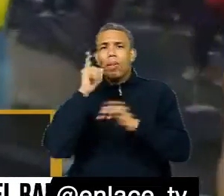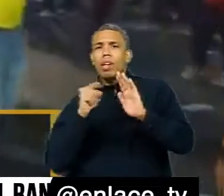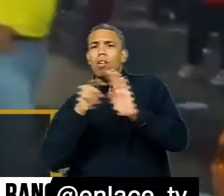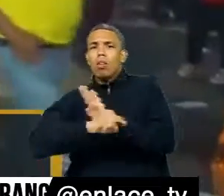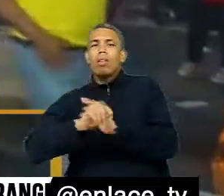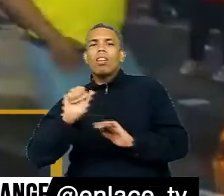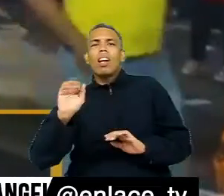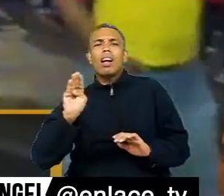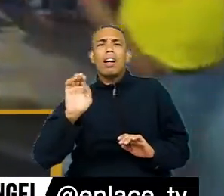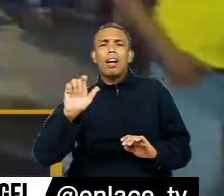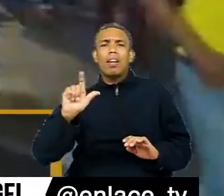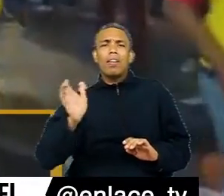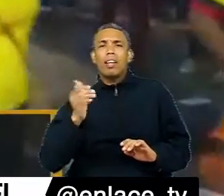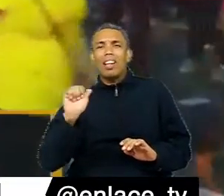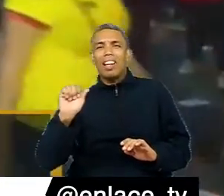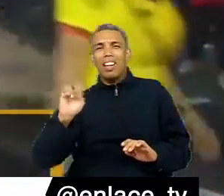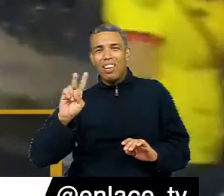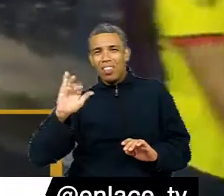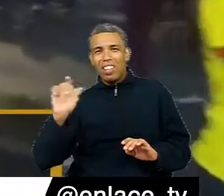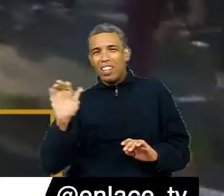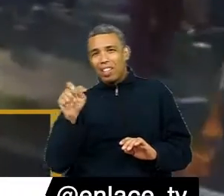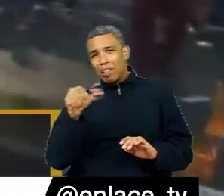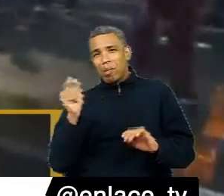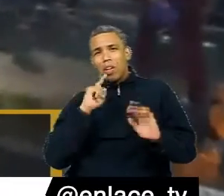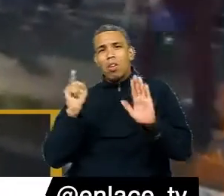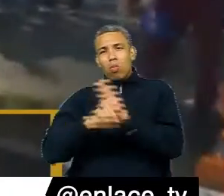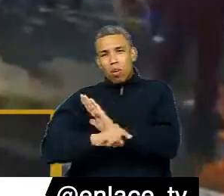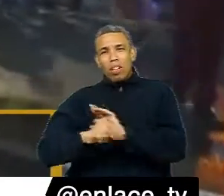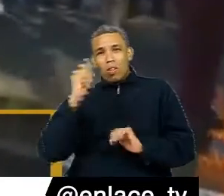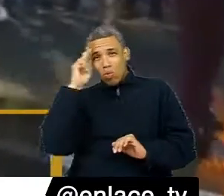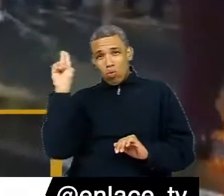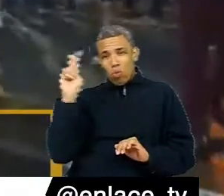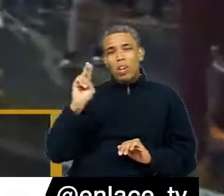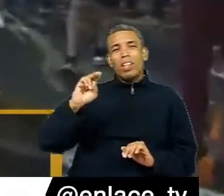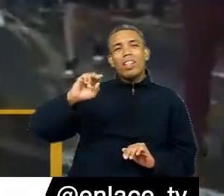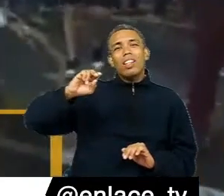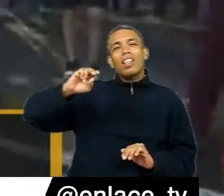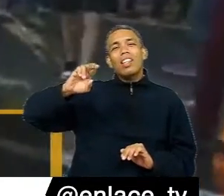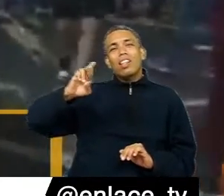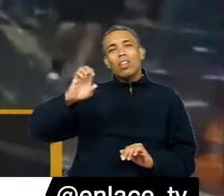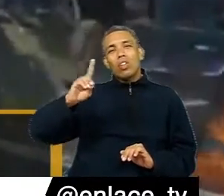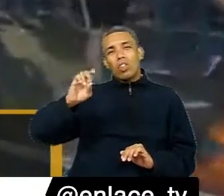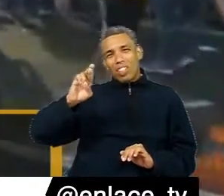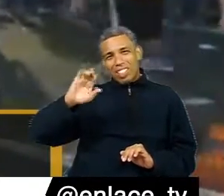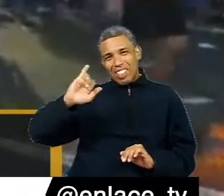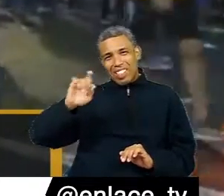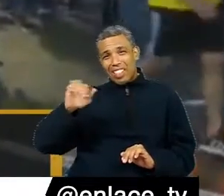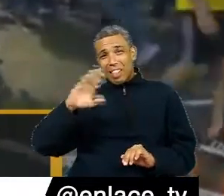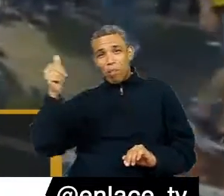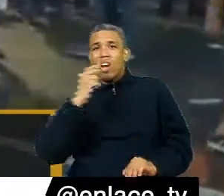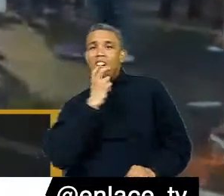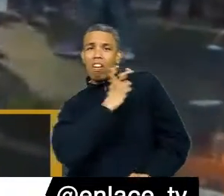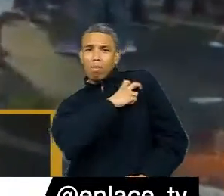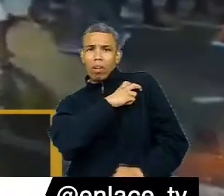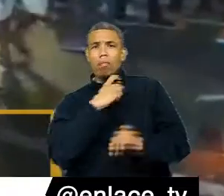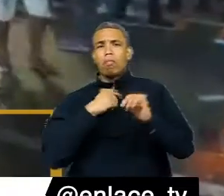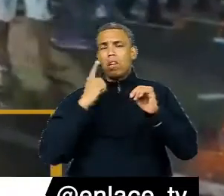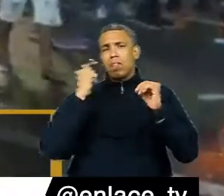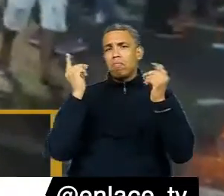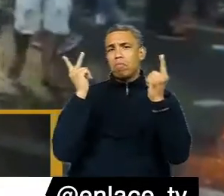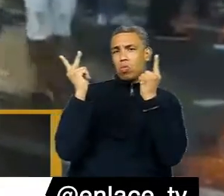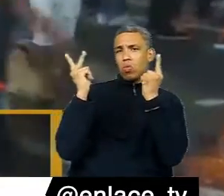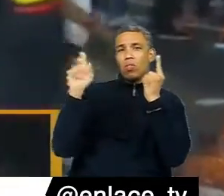Aguilar, llegó la paridad del Cebollita Rodríguez, luego Luis Suárez se le dio la ventaja al equipo visitante y sobre el final del compromiso Jerry Mina le